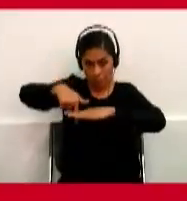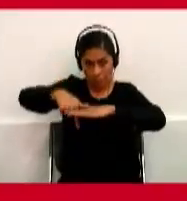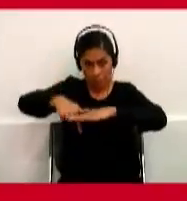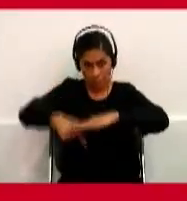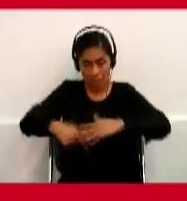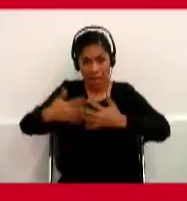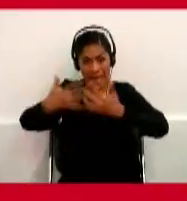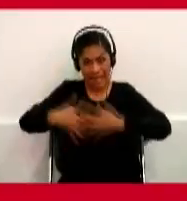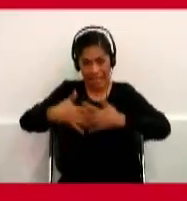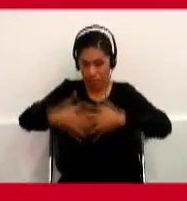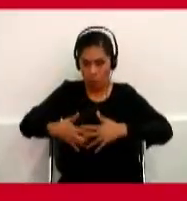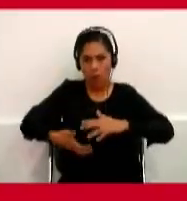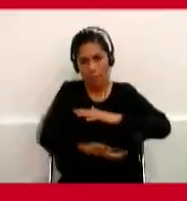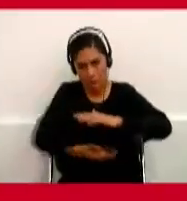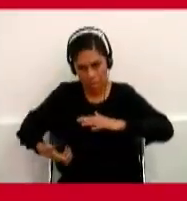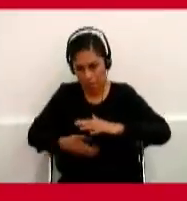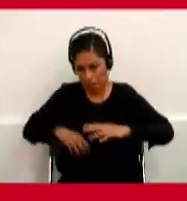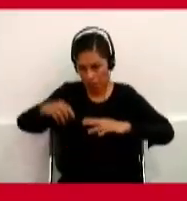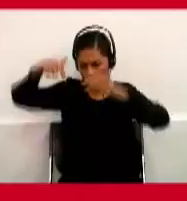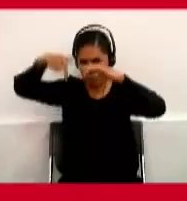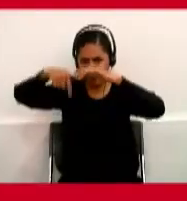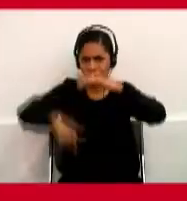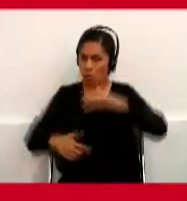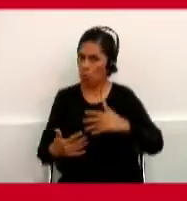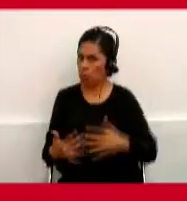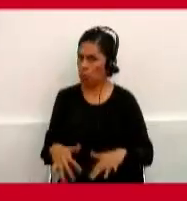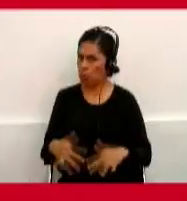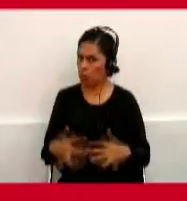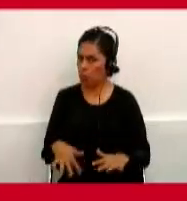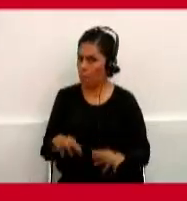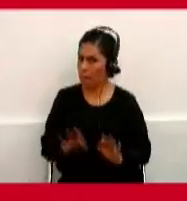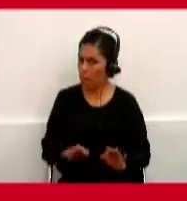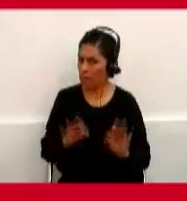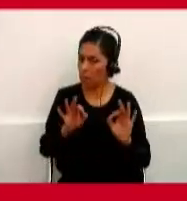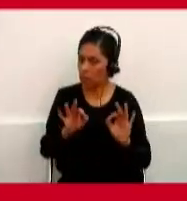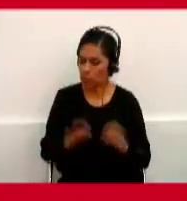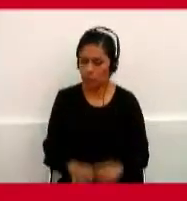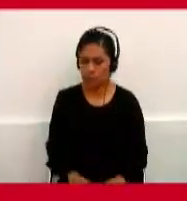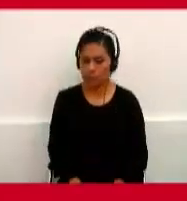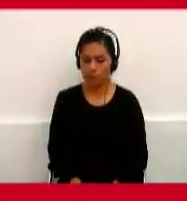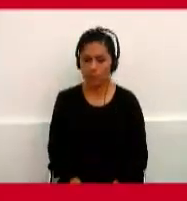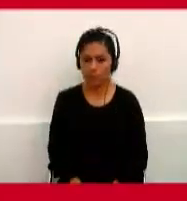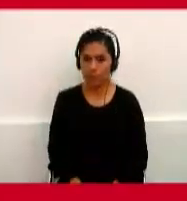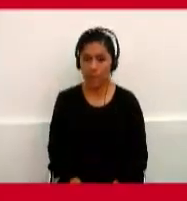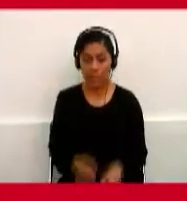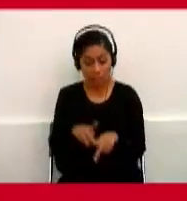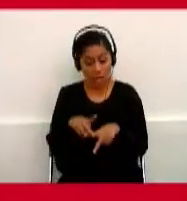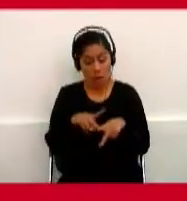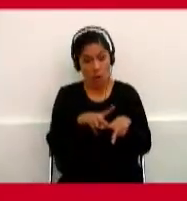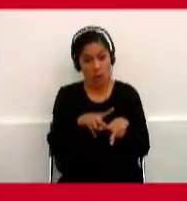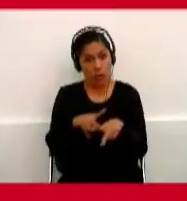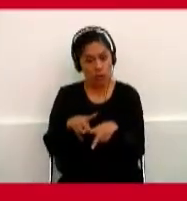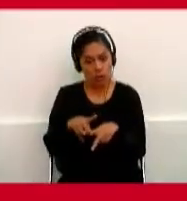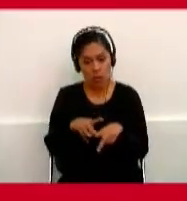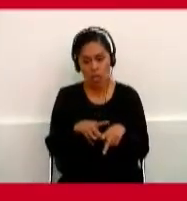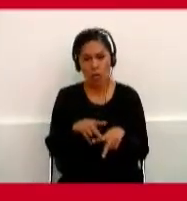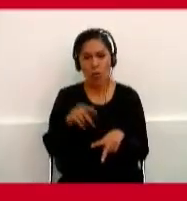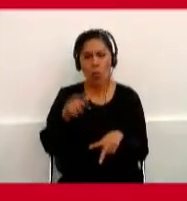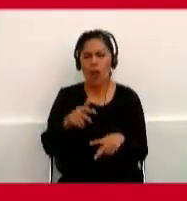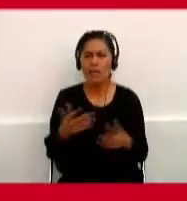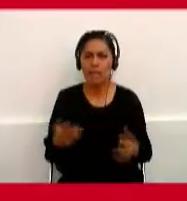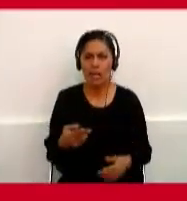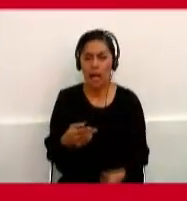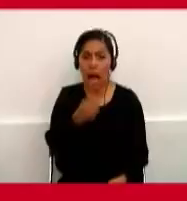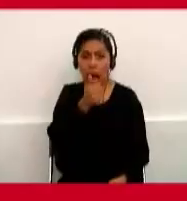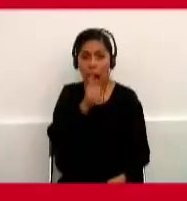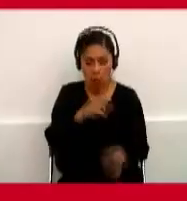fatales. Entonces es súper riesgoso este manejo. Medidas de control, como les mencionaba, en este caso se está considerando el hidrofracturamiento, que